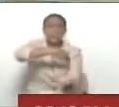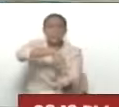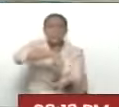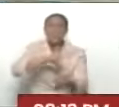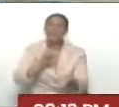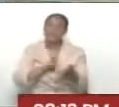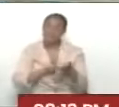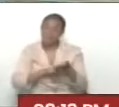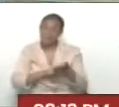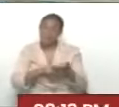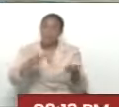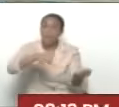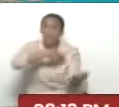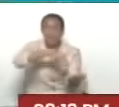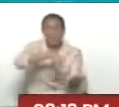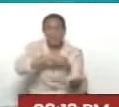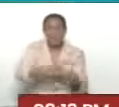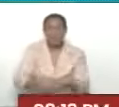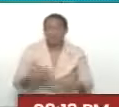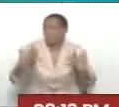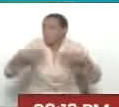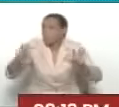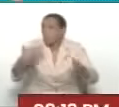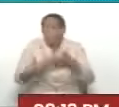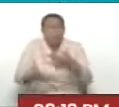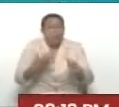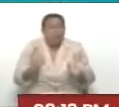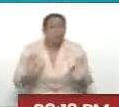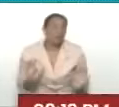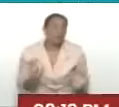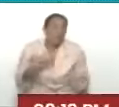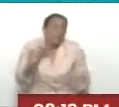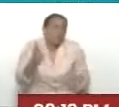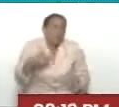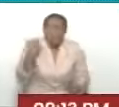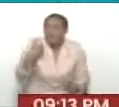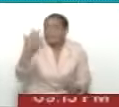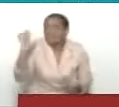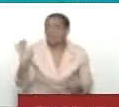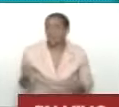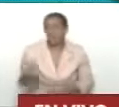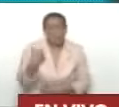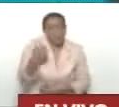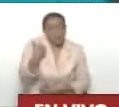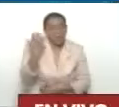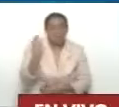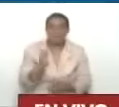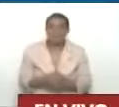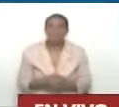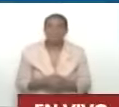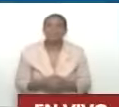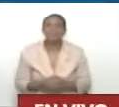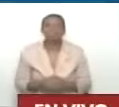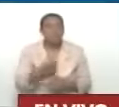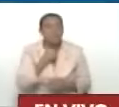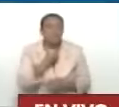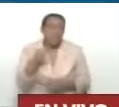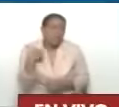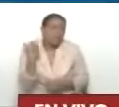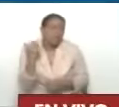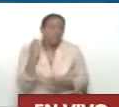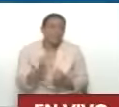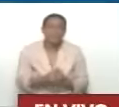verdad, la que suene. ¿La que suene? Algo así, sí. Bueno, yo también creo